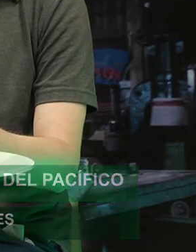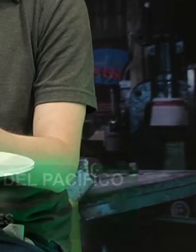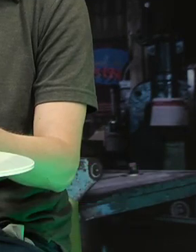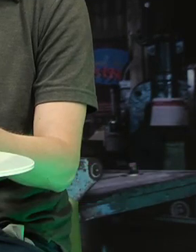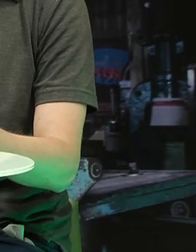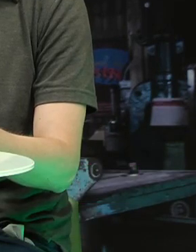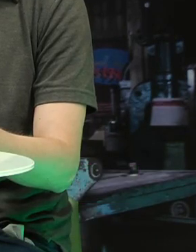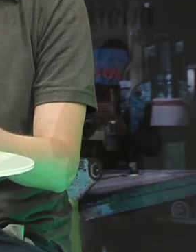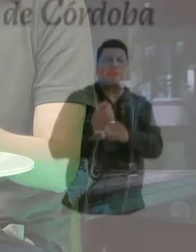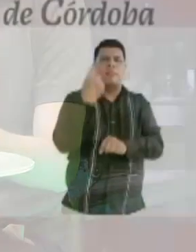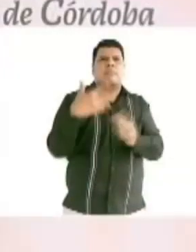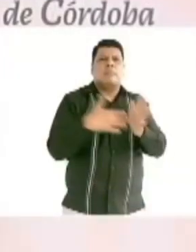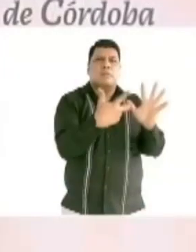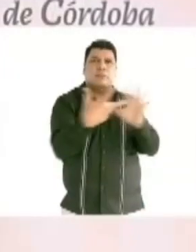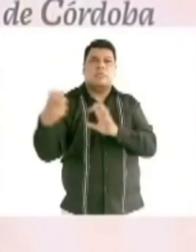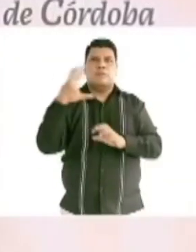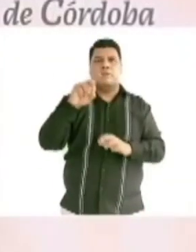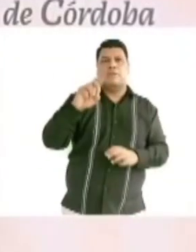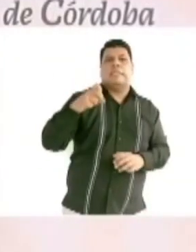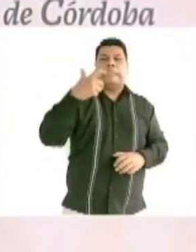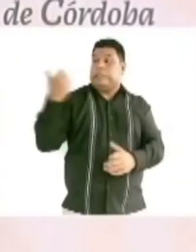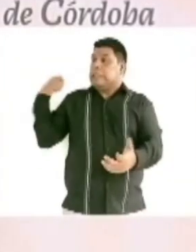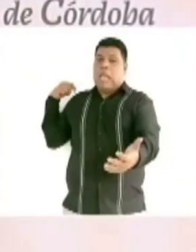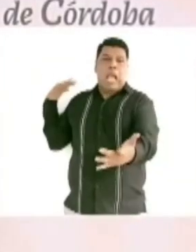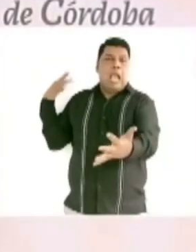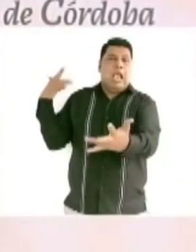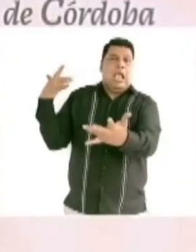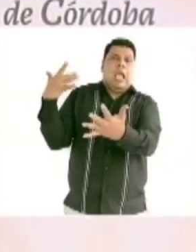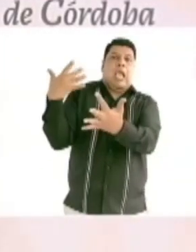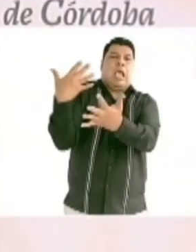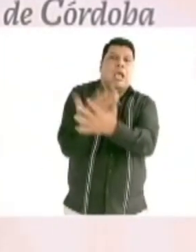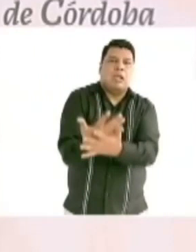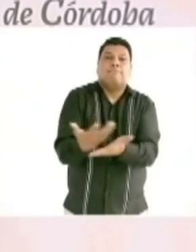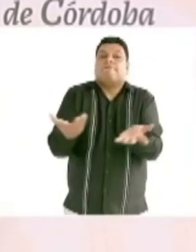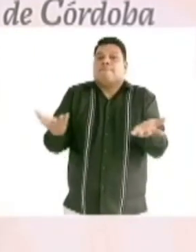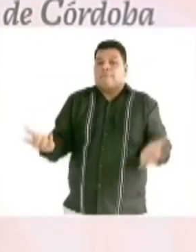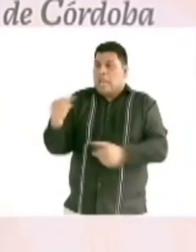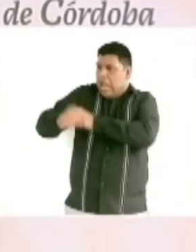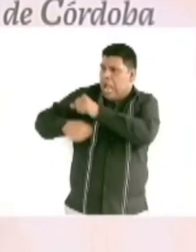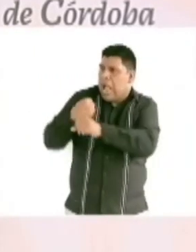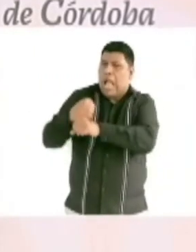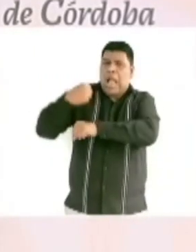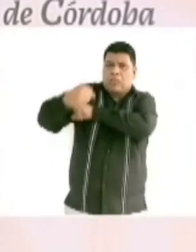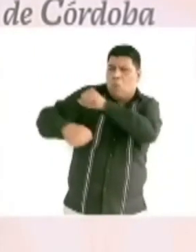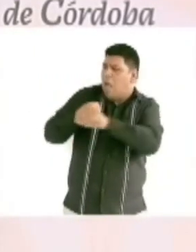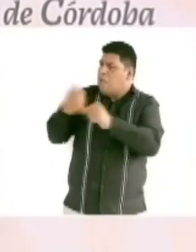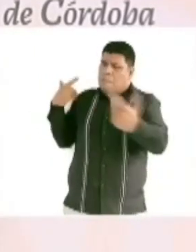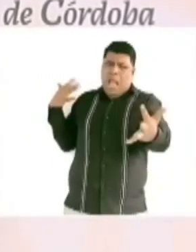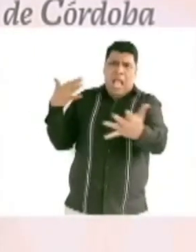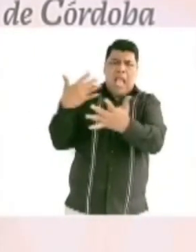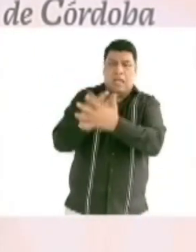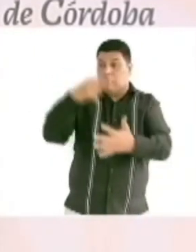la columna. Este legado que nos llega a través de los años, tenemos